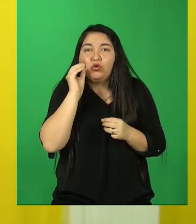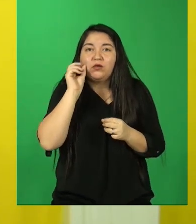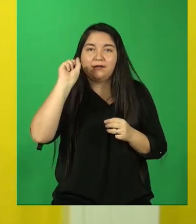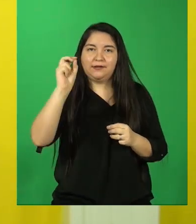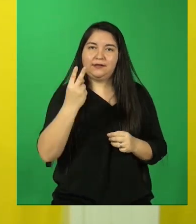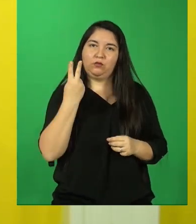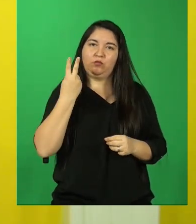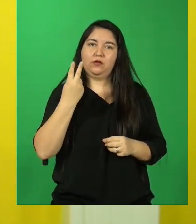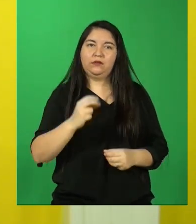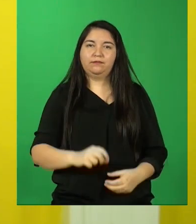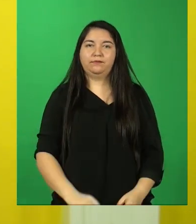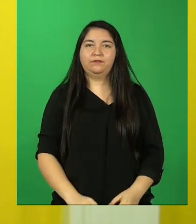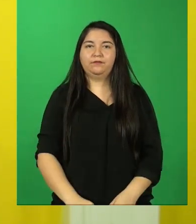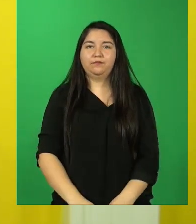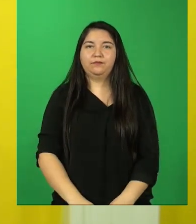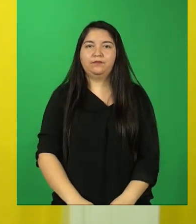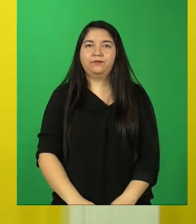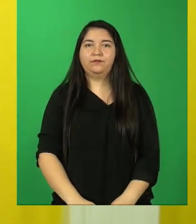secundario.